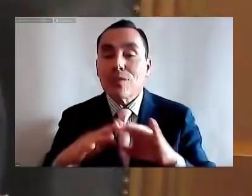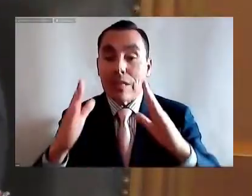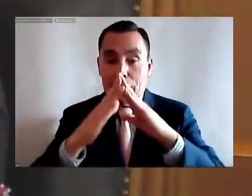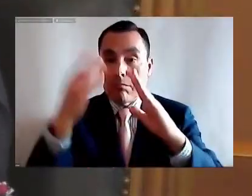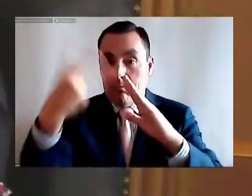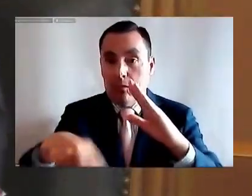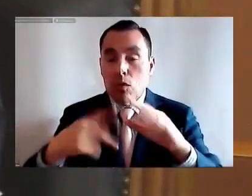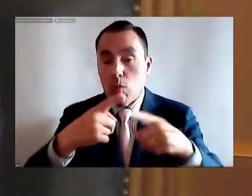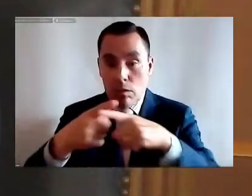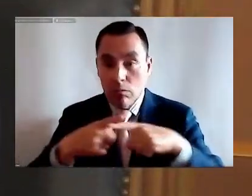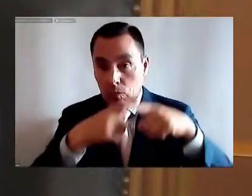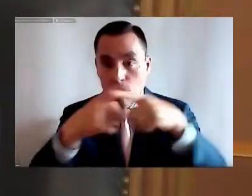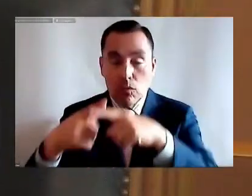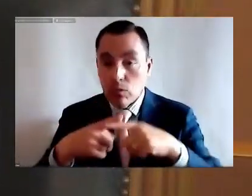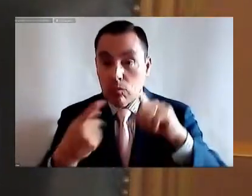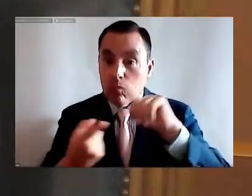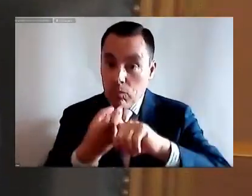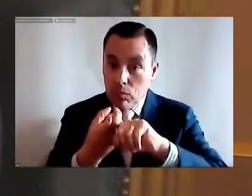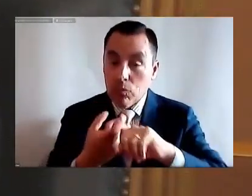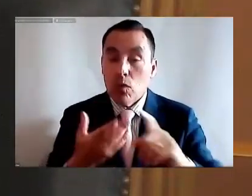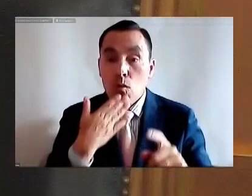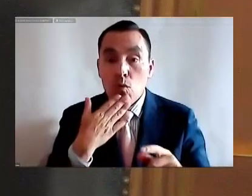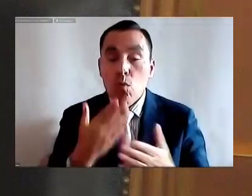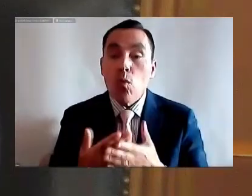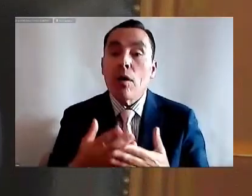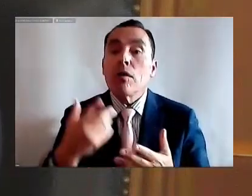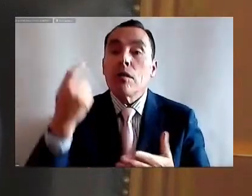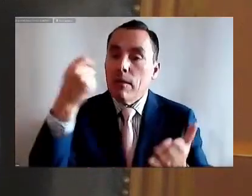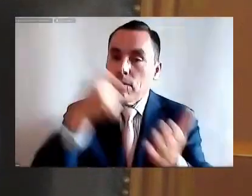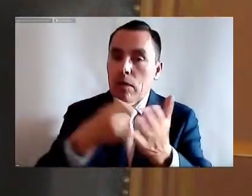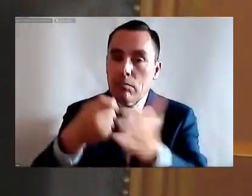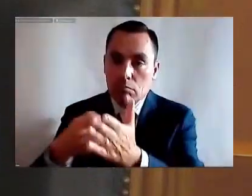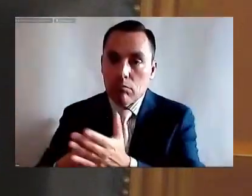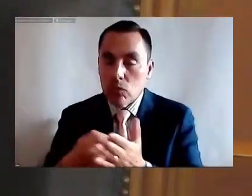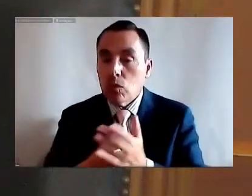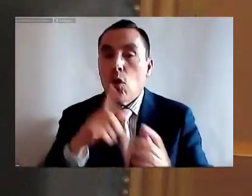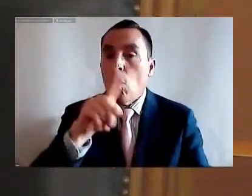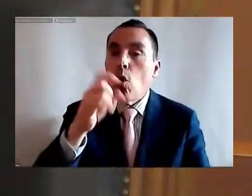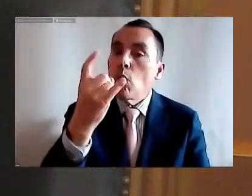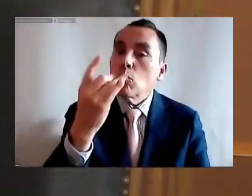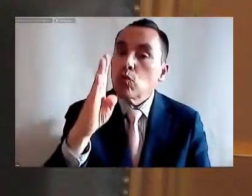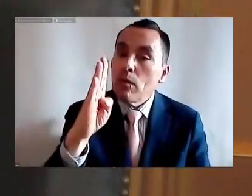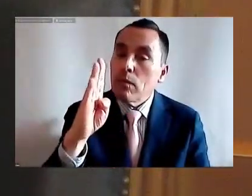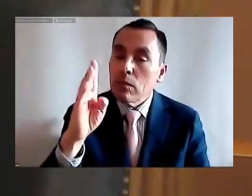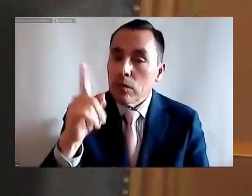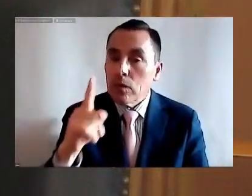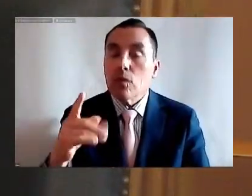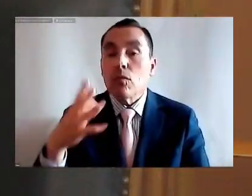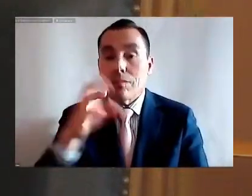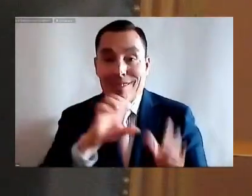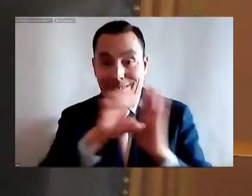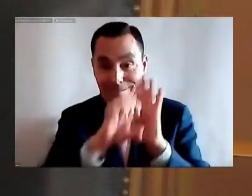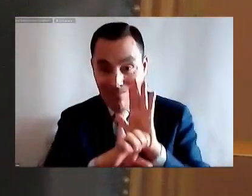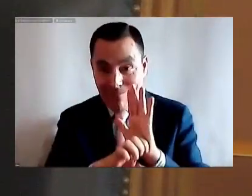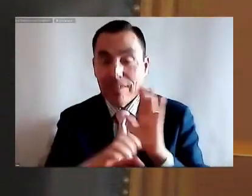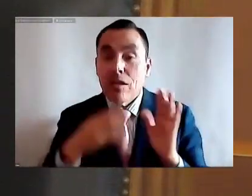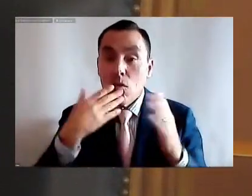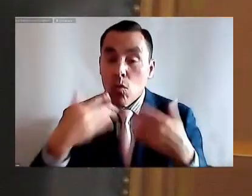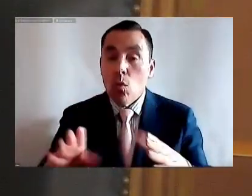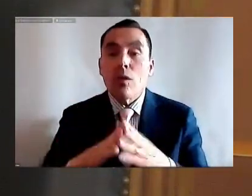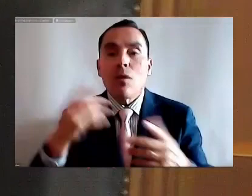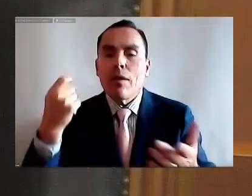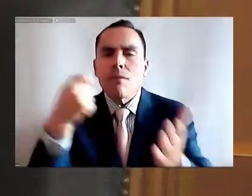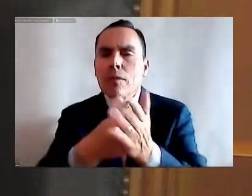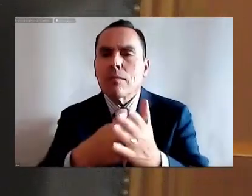conyugal. Se establece para la adquisición de bienes por subsidio del Estado o aquellos bienes adquiridos en virtud del decreto